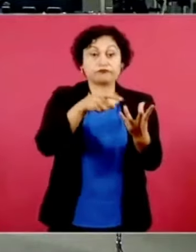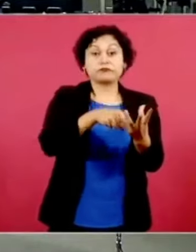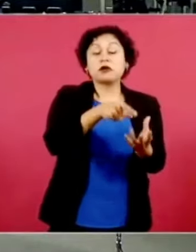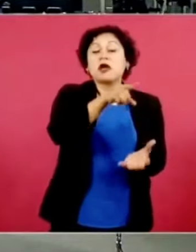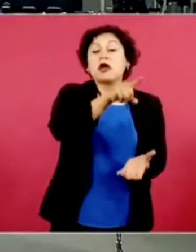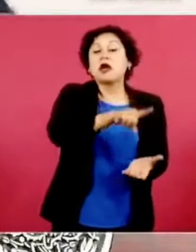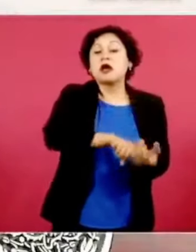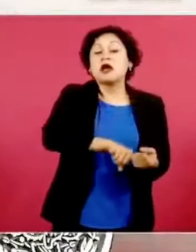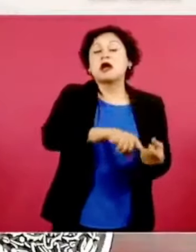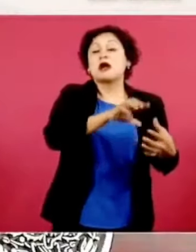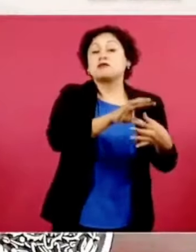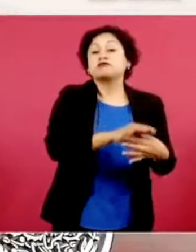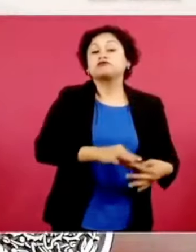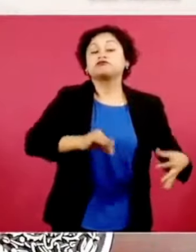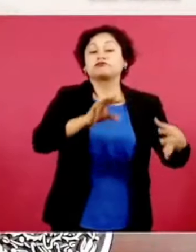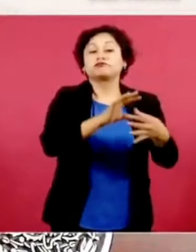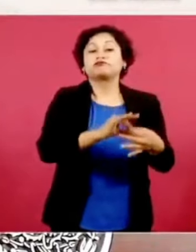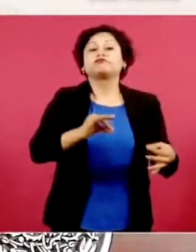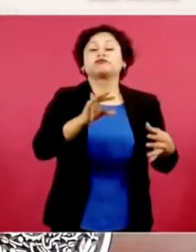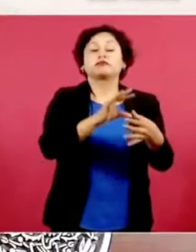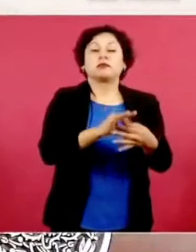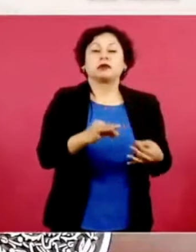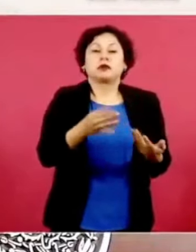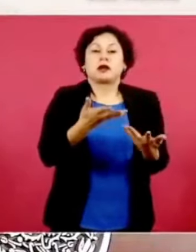y luego su gobierno.